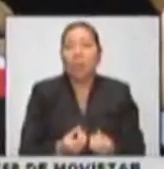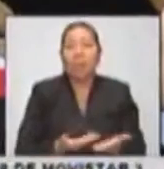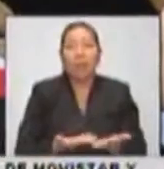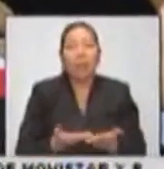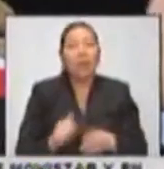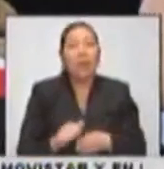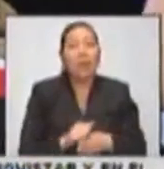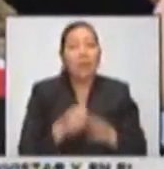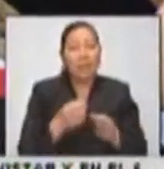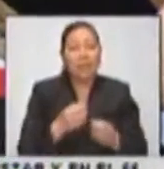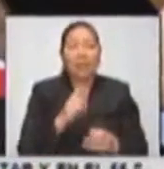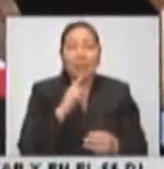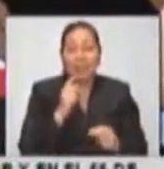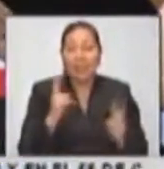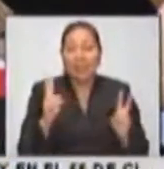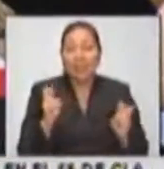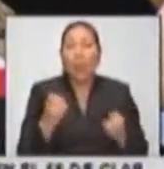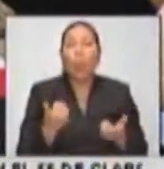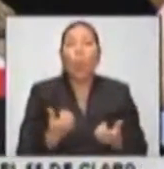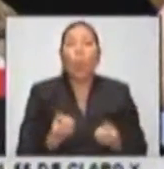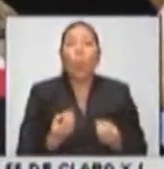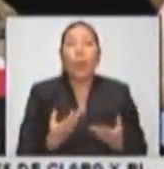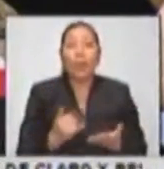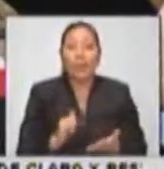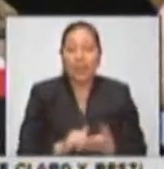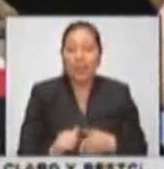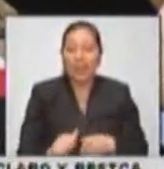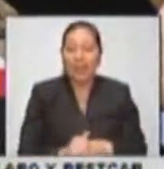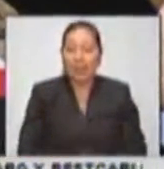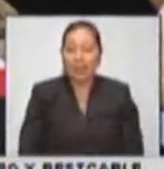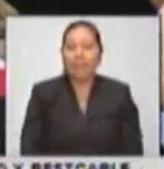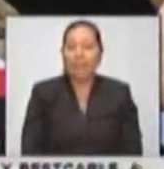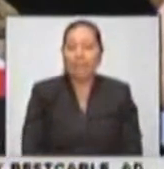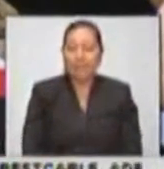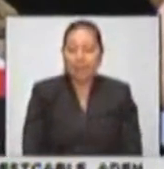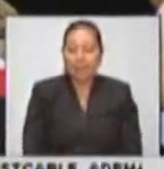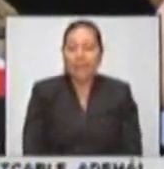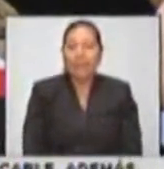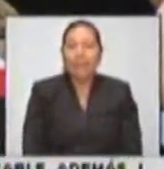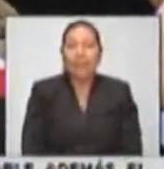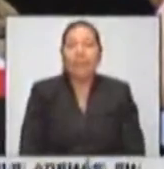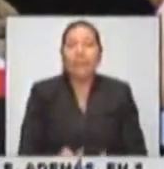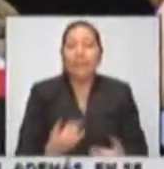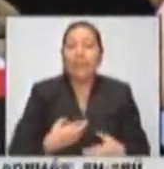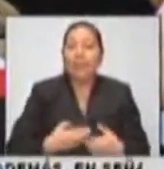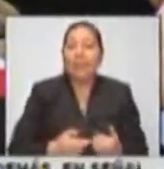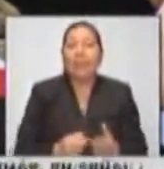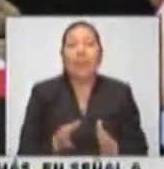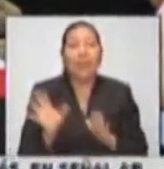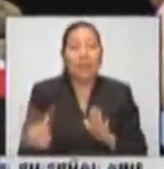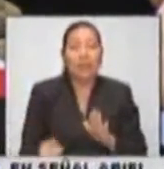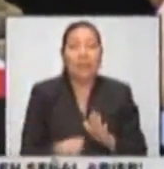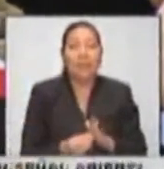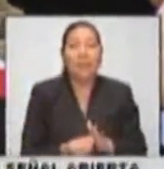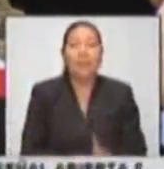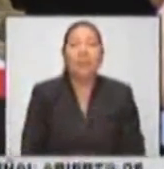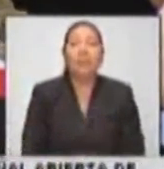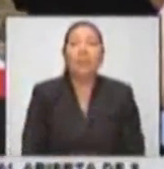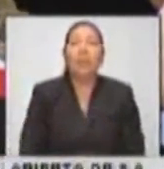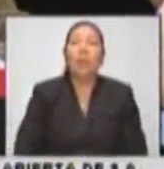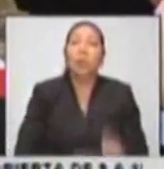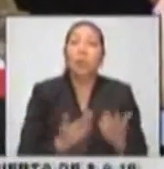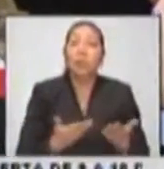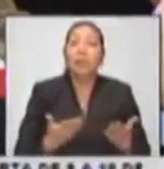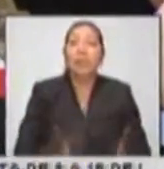en la práctica, en verdad. Ese es el tema, o sea, es cuánto de esto aplicamos en la práctica. Siguiente. Entonces, en este proceso de acceso, acá se muestran algunos